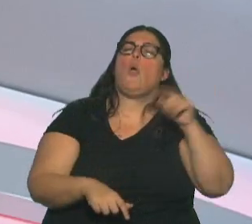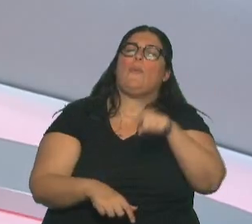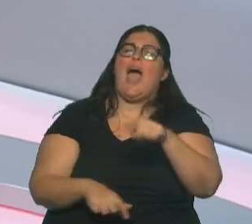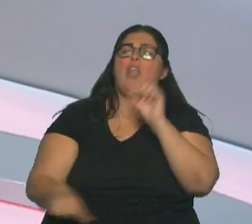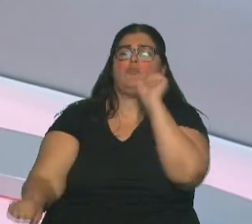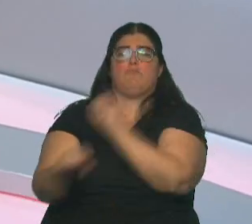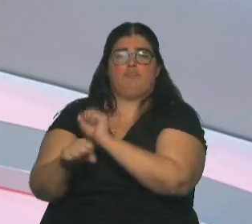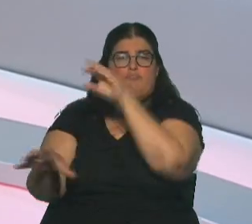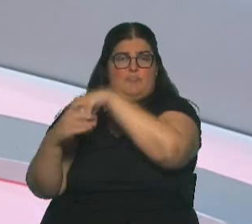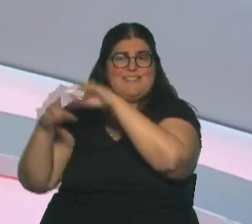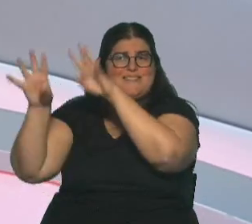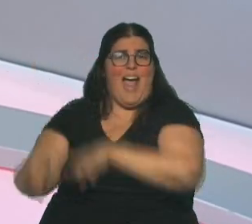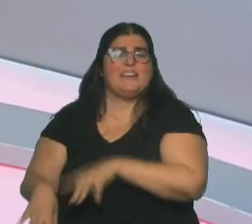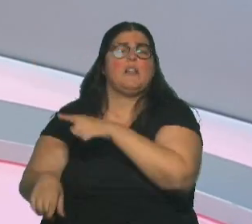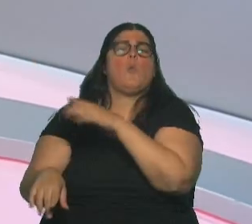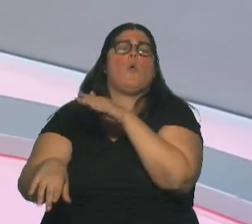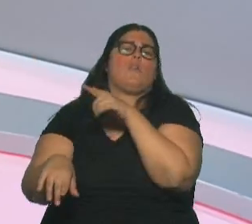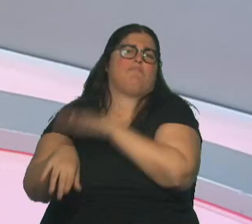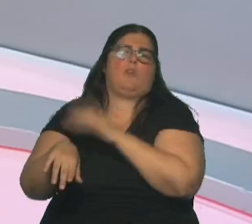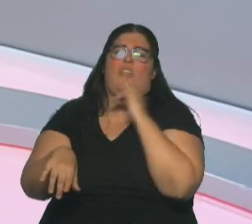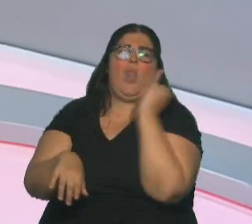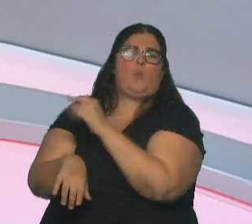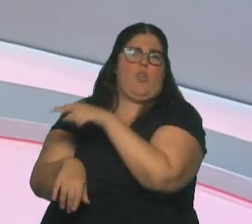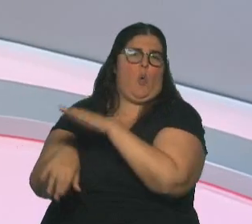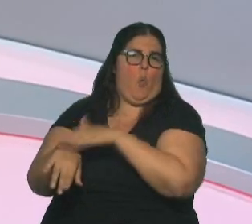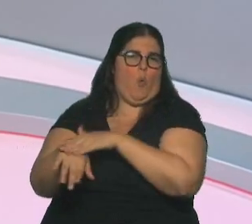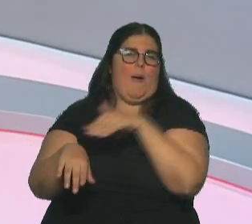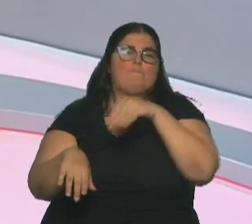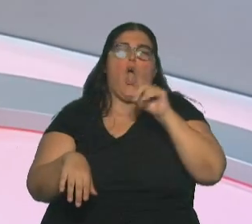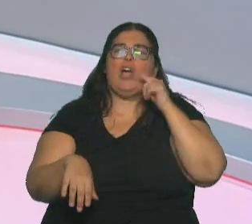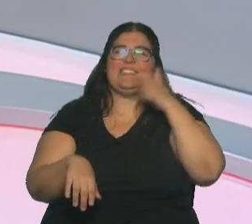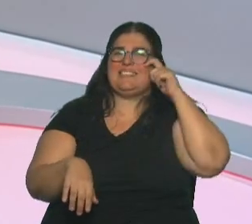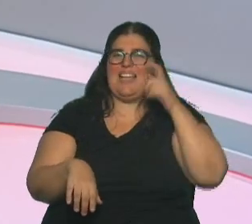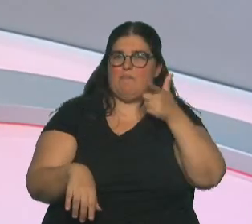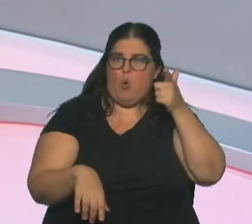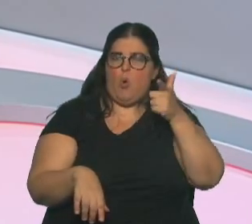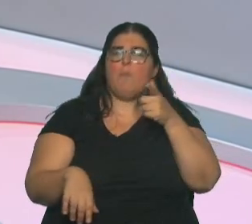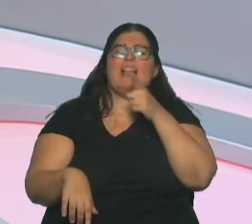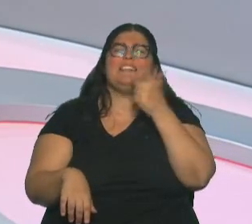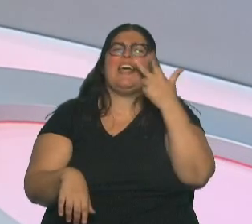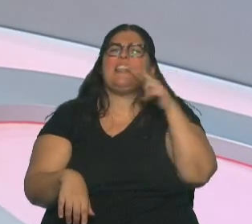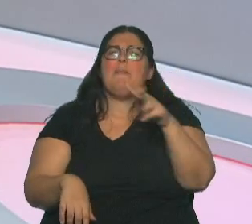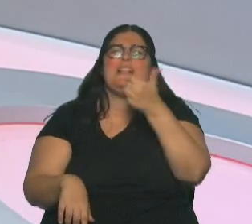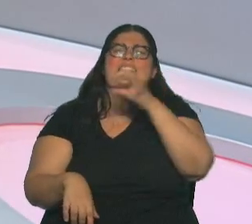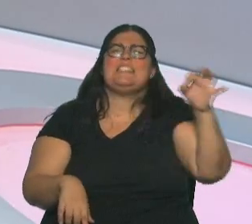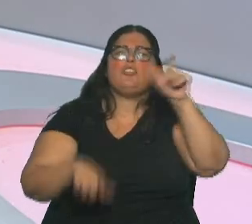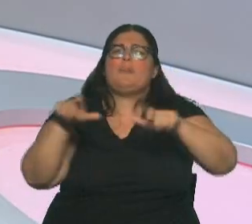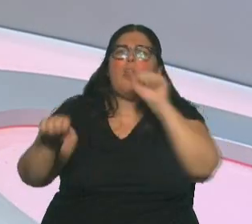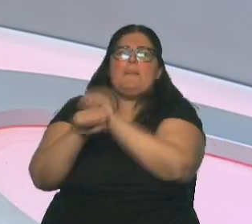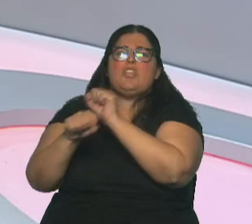cárceles acusados del magnicidio, y que se considera o se cree que escaparon 3.600 prisioneros